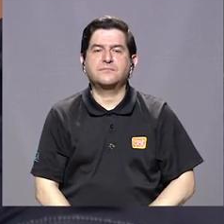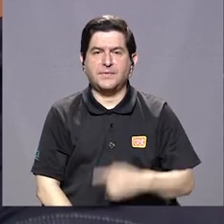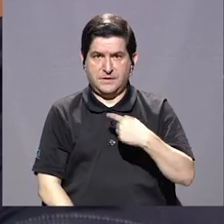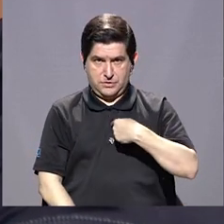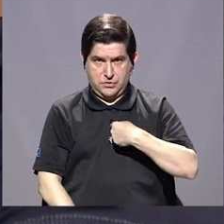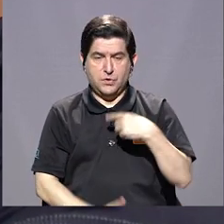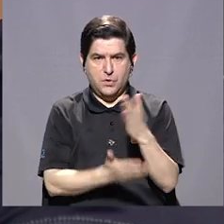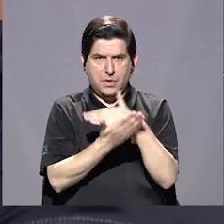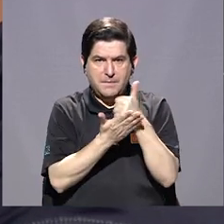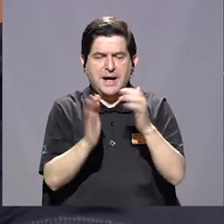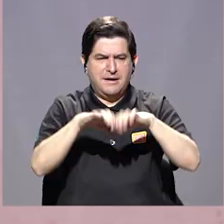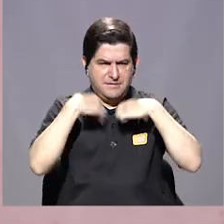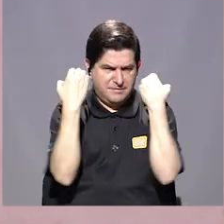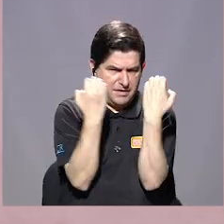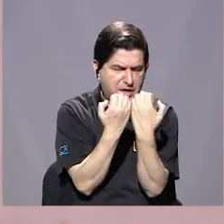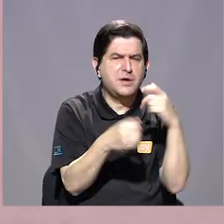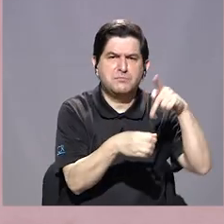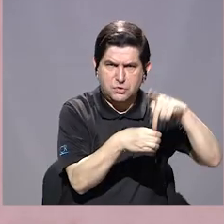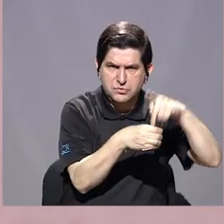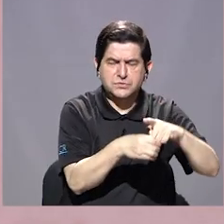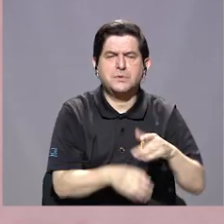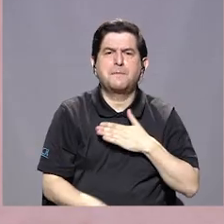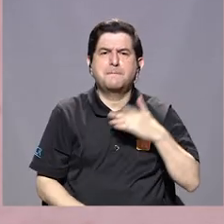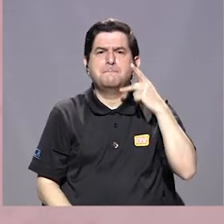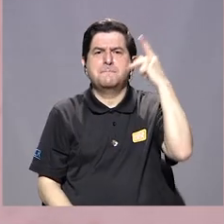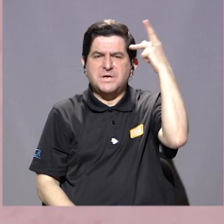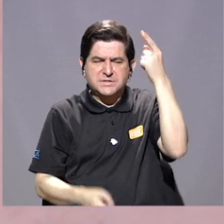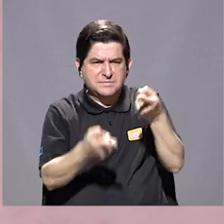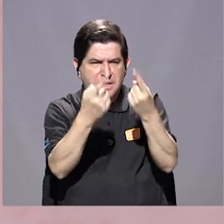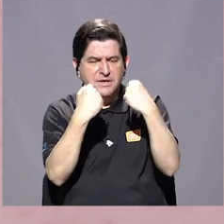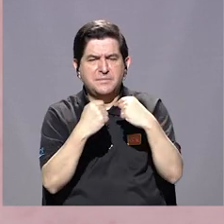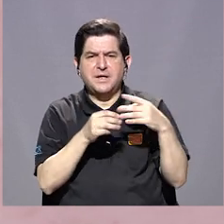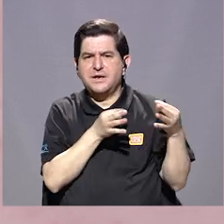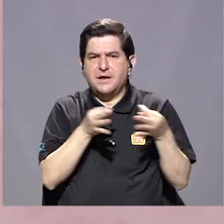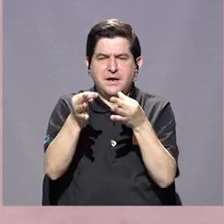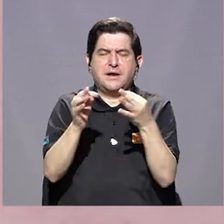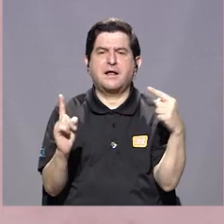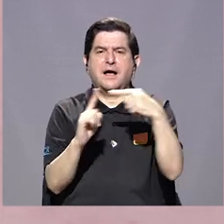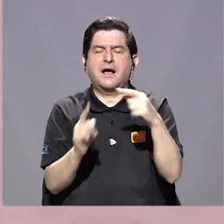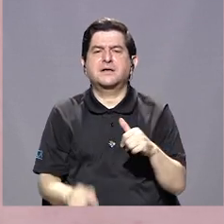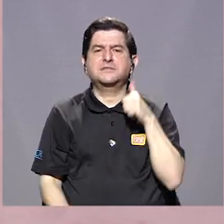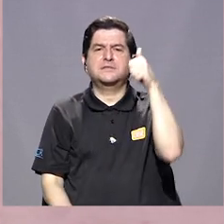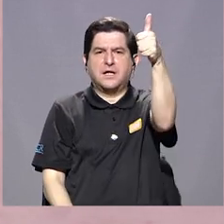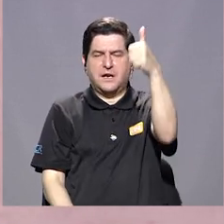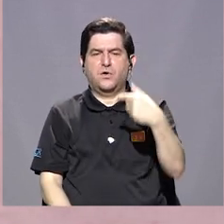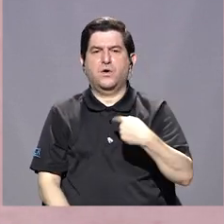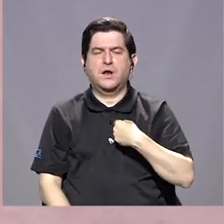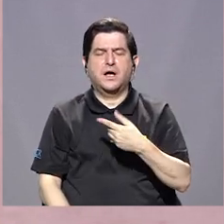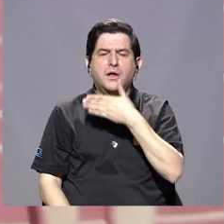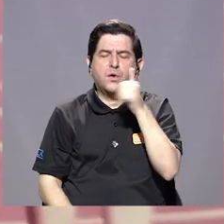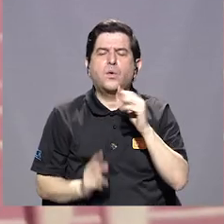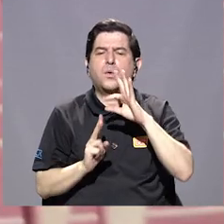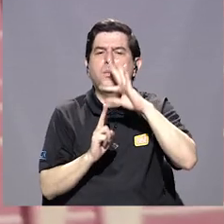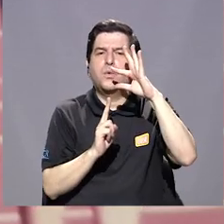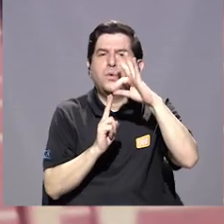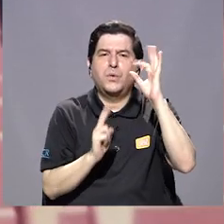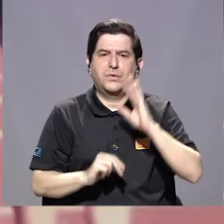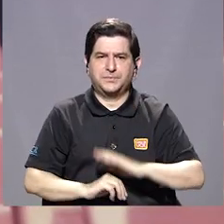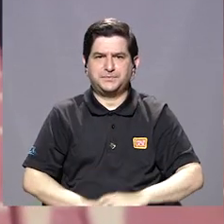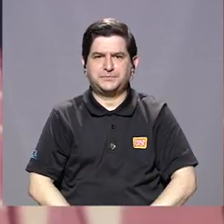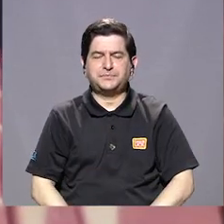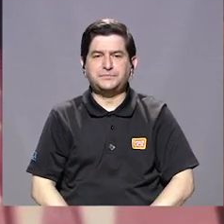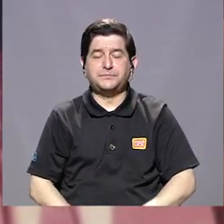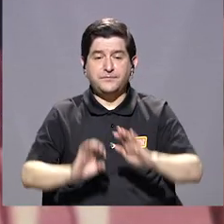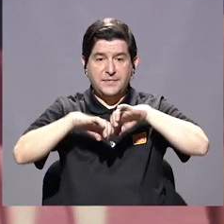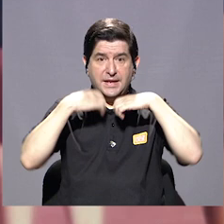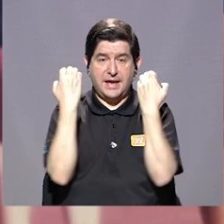Formé parte de equipos, mis papás se vinieron de Turrialba para Alajuela para que yo tuviera mejores oportunidades. El